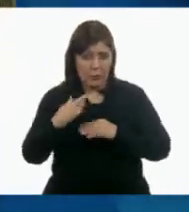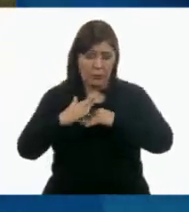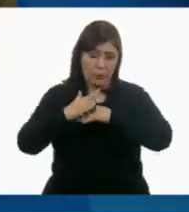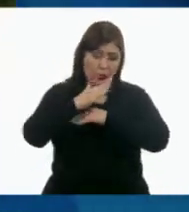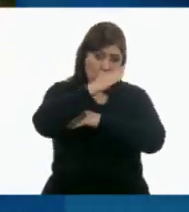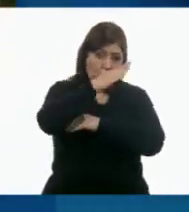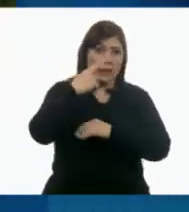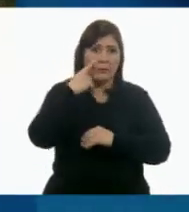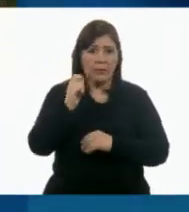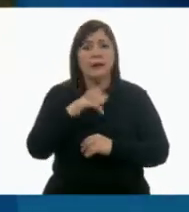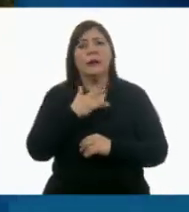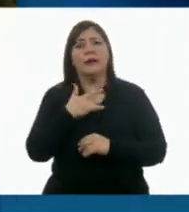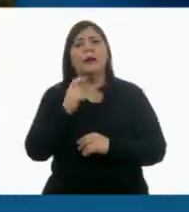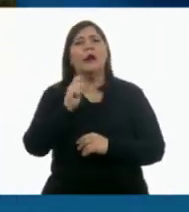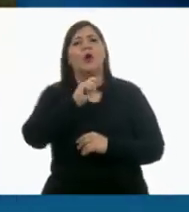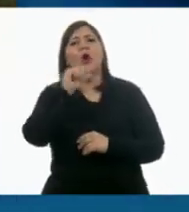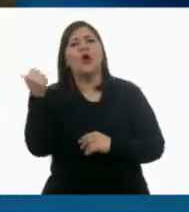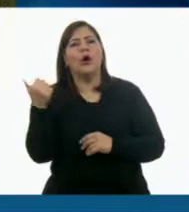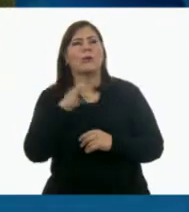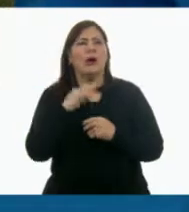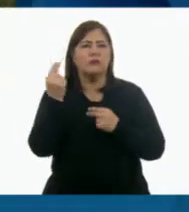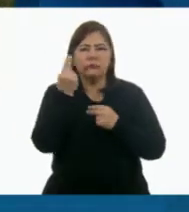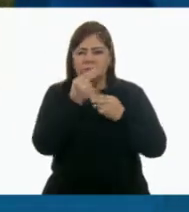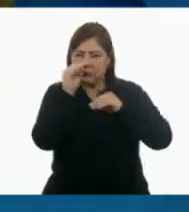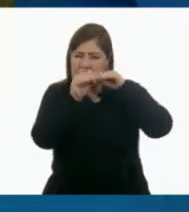secantes en el diseño del paisaje.